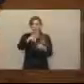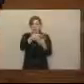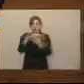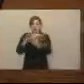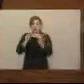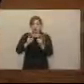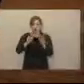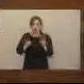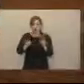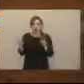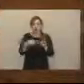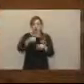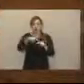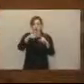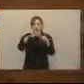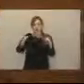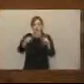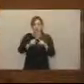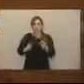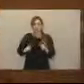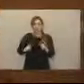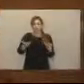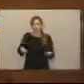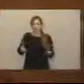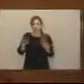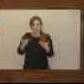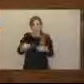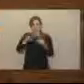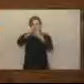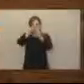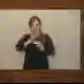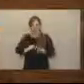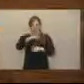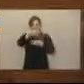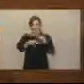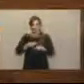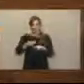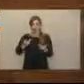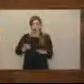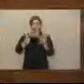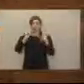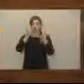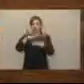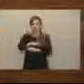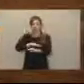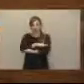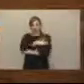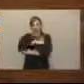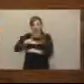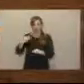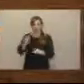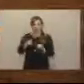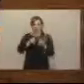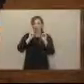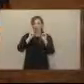se abra por parte del Principado la oportuna investigación. Probablemente el Consejo de Gobierno y el Gobierno lo que quiera es, como en otros